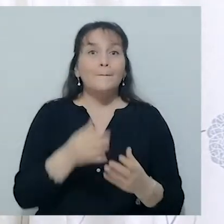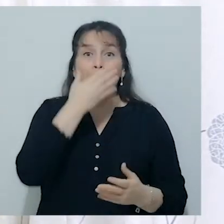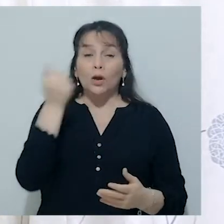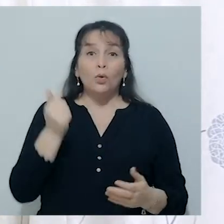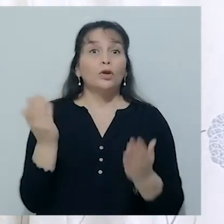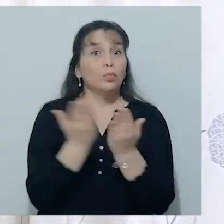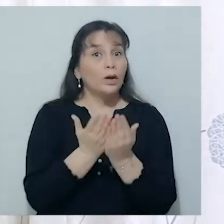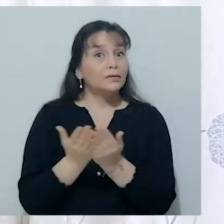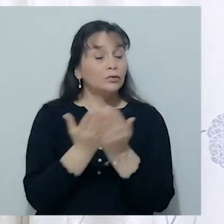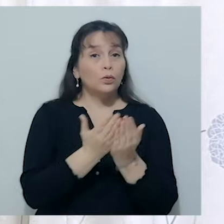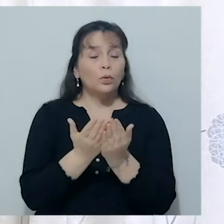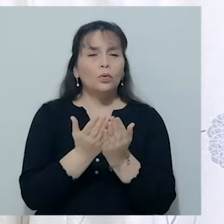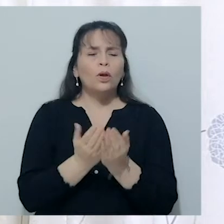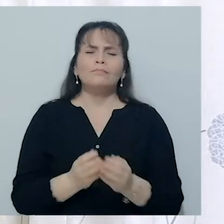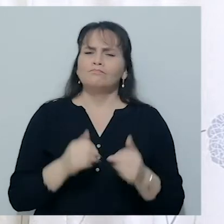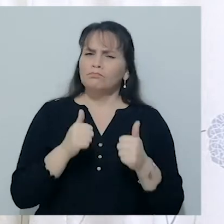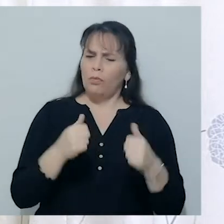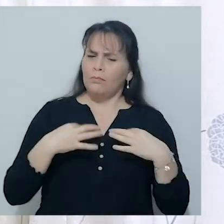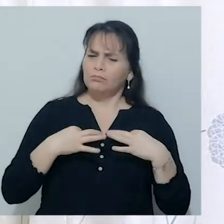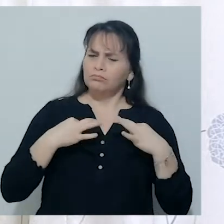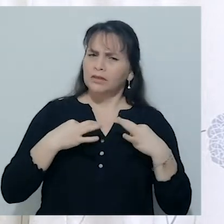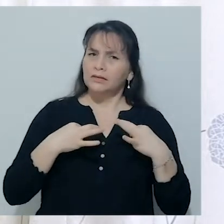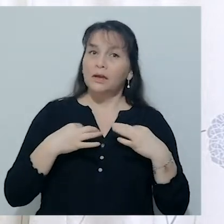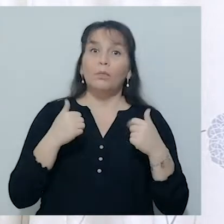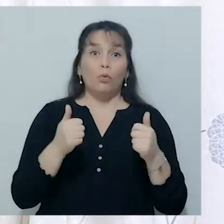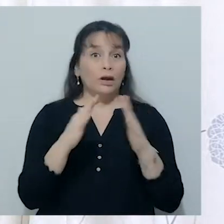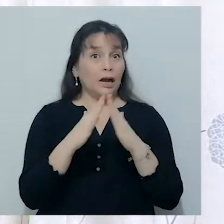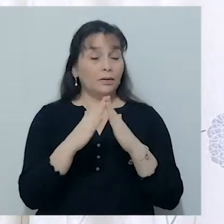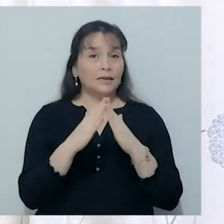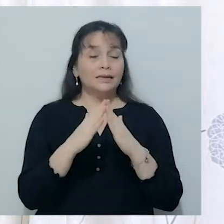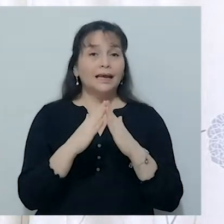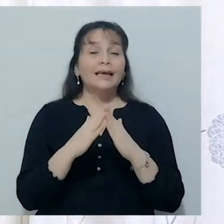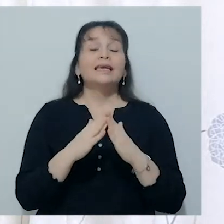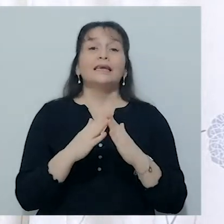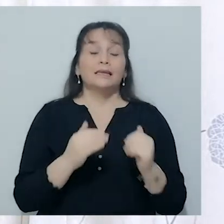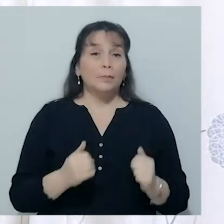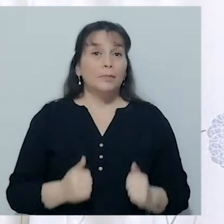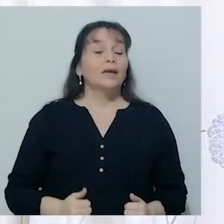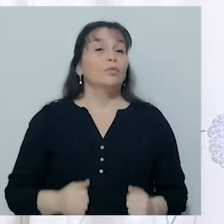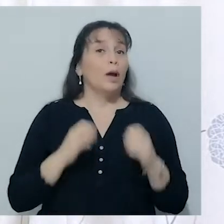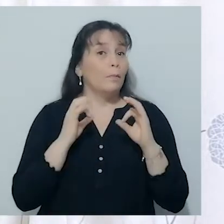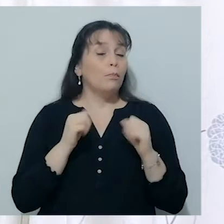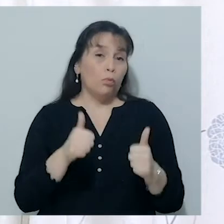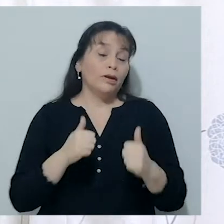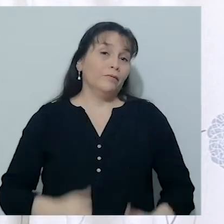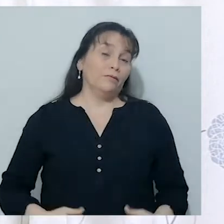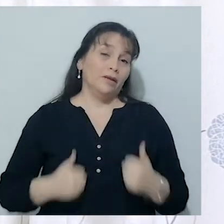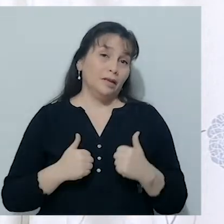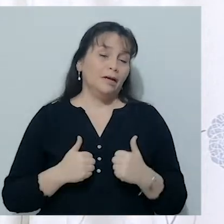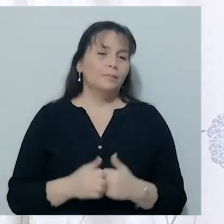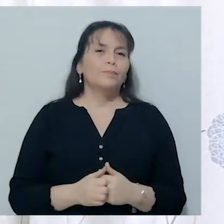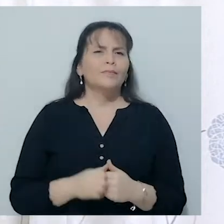mejor educación, buen vestir, una buena vivienda y calidad de vida. Y eso es